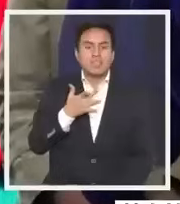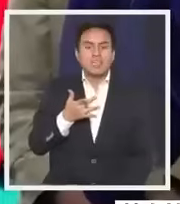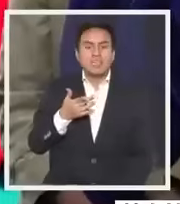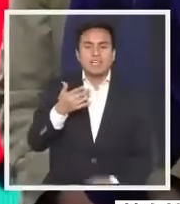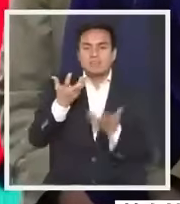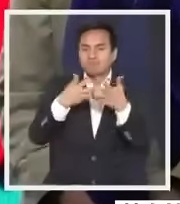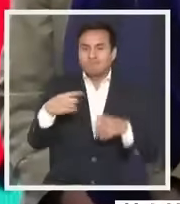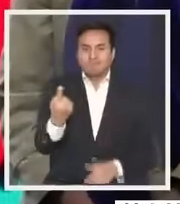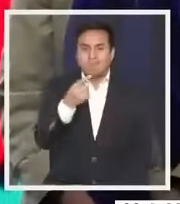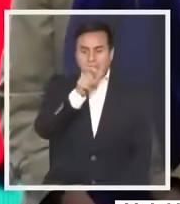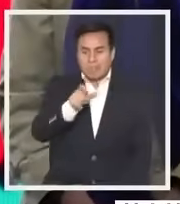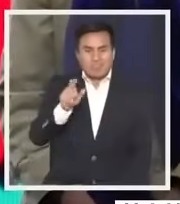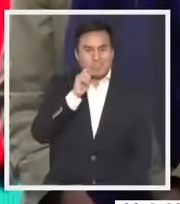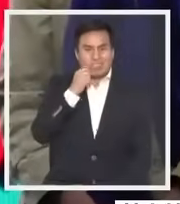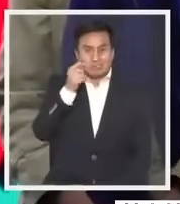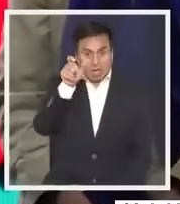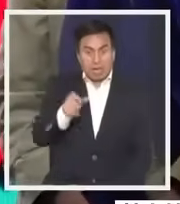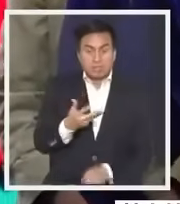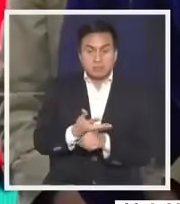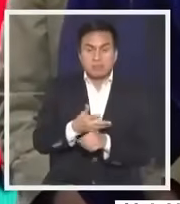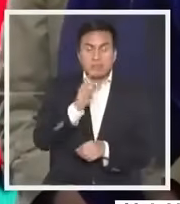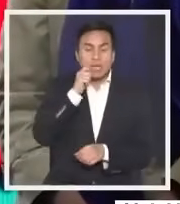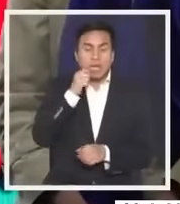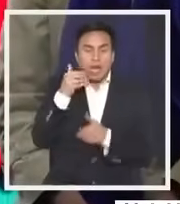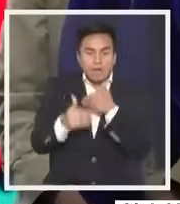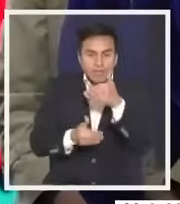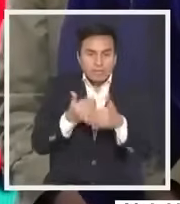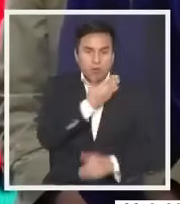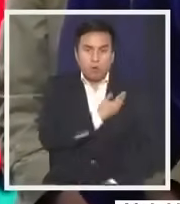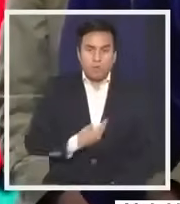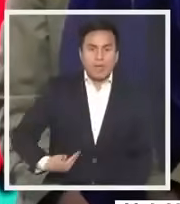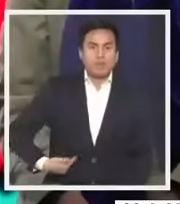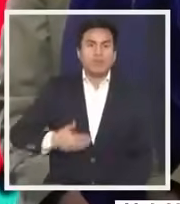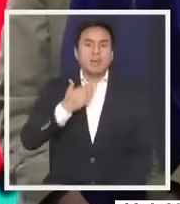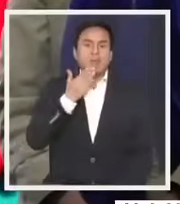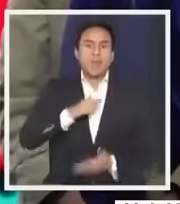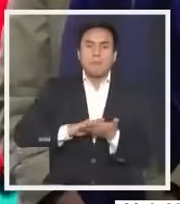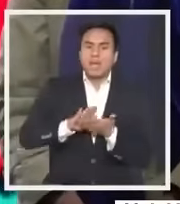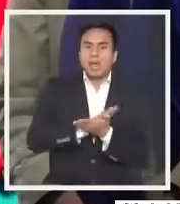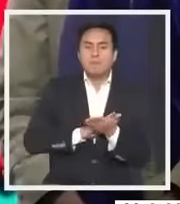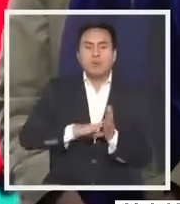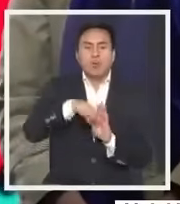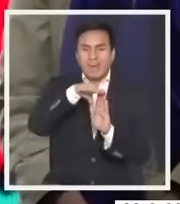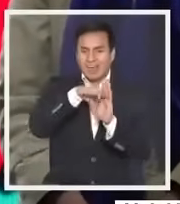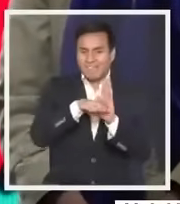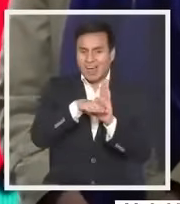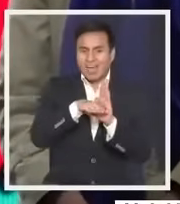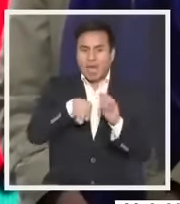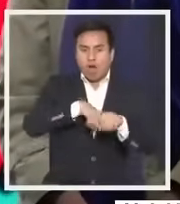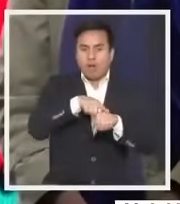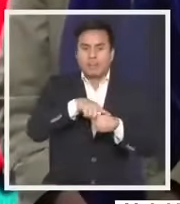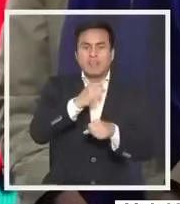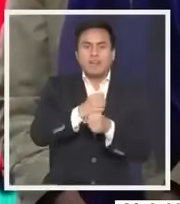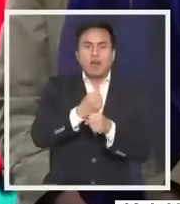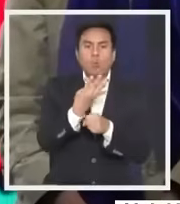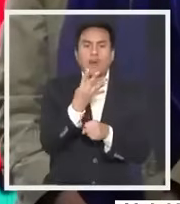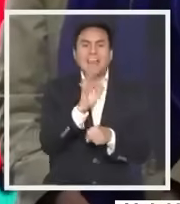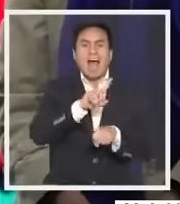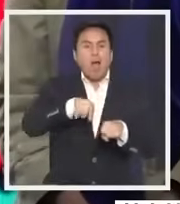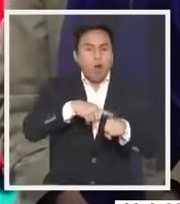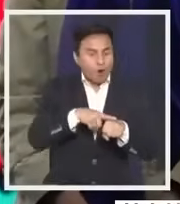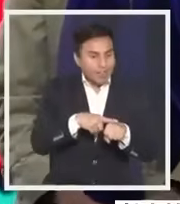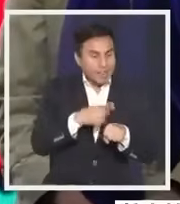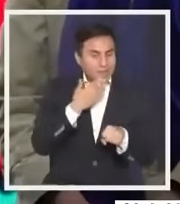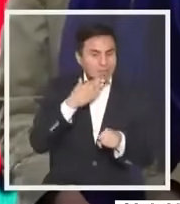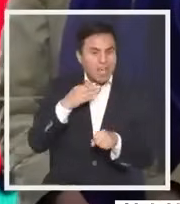ser personas. En eso es lo que estamos avanzando como gobierno también, por ejemplo, con la rebaja de la jornada laboral a 40 horas, con